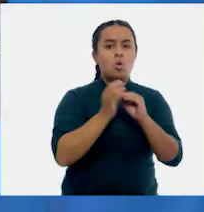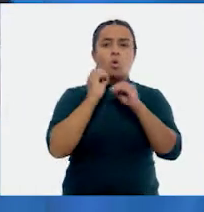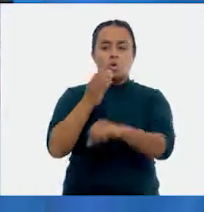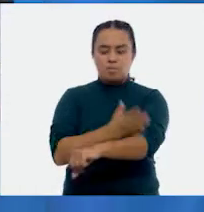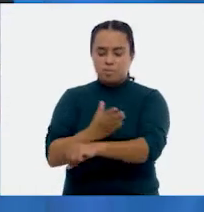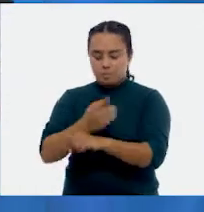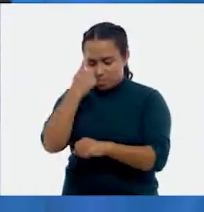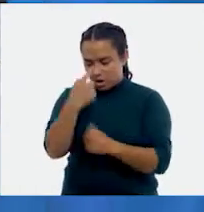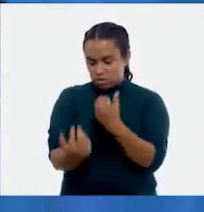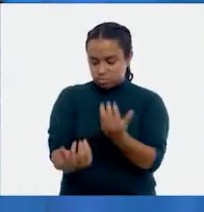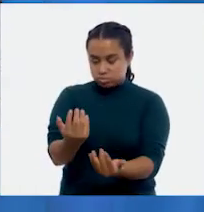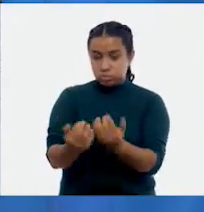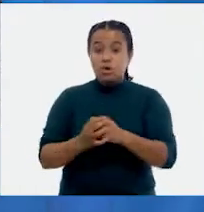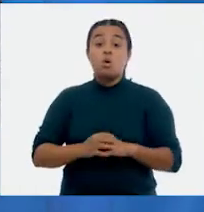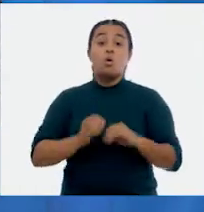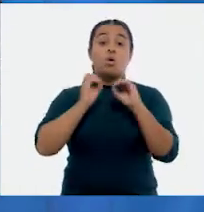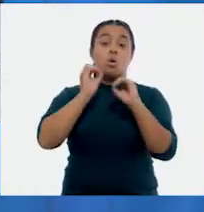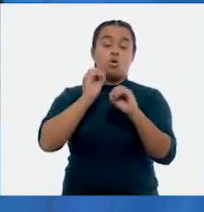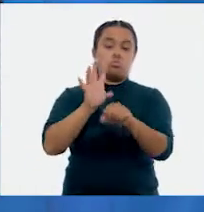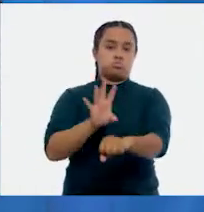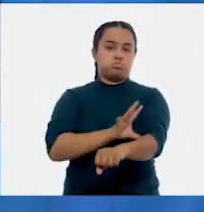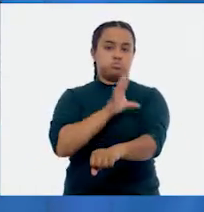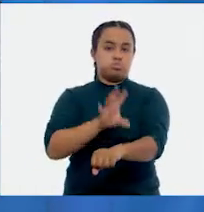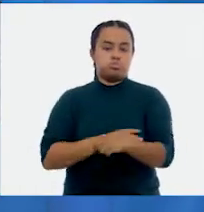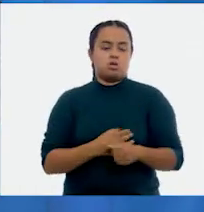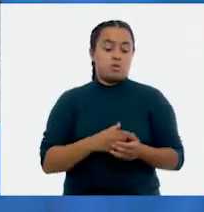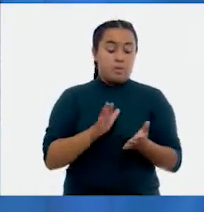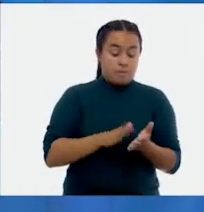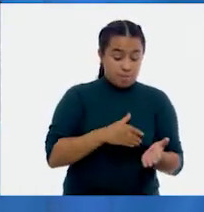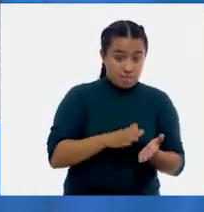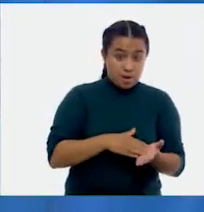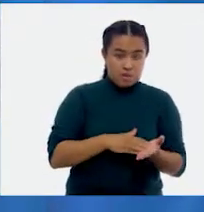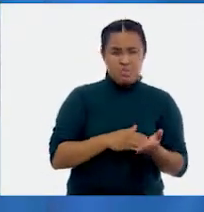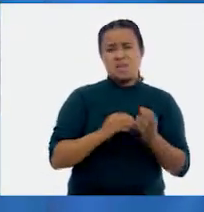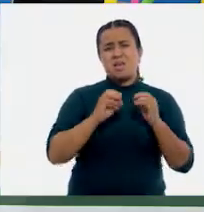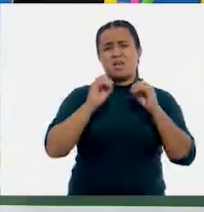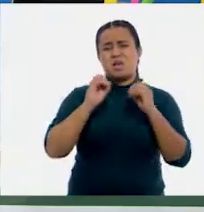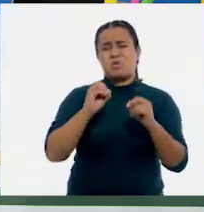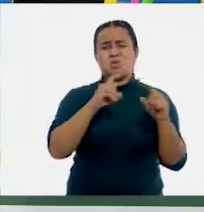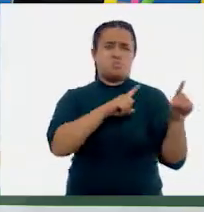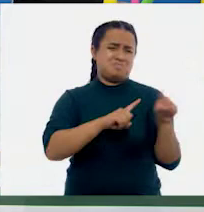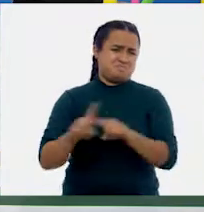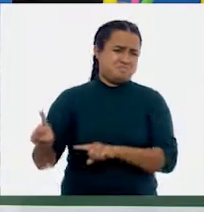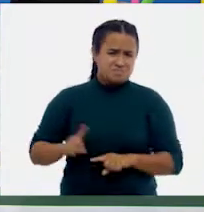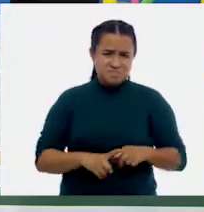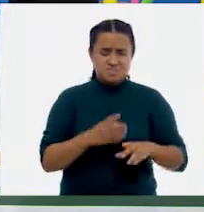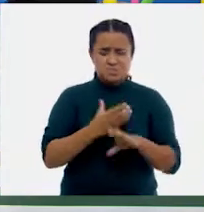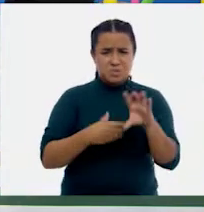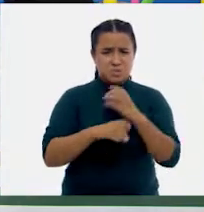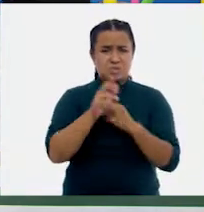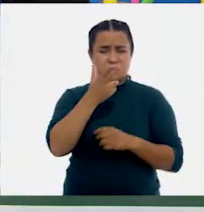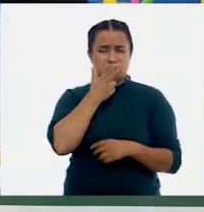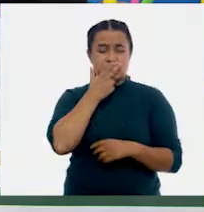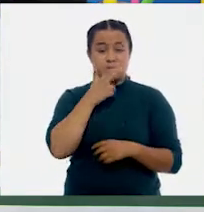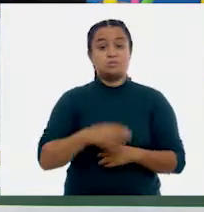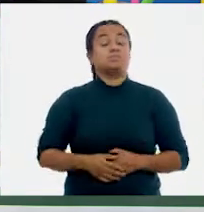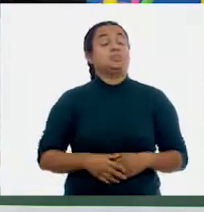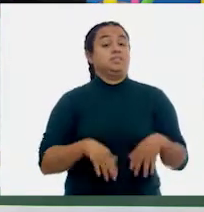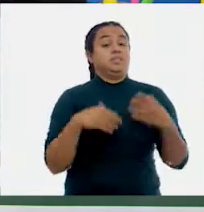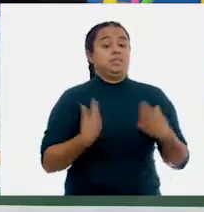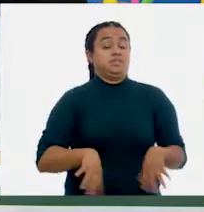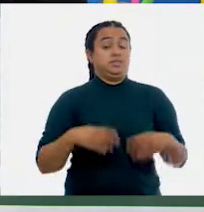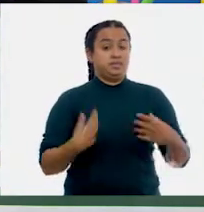la obtención de energía, papel y fibras, entre muchos otros usos. Uy, no, pues bueno,